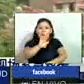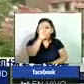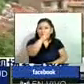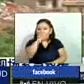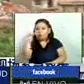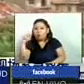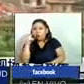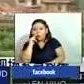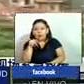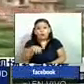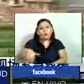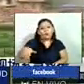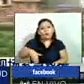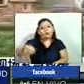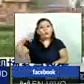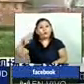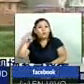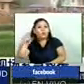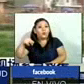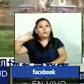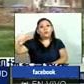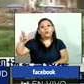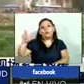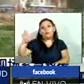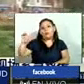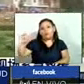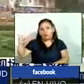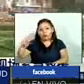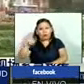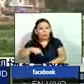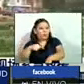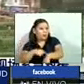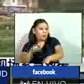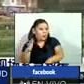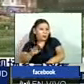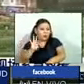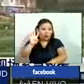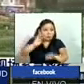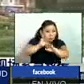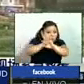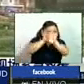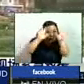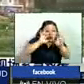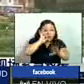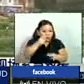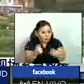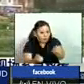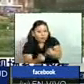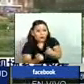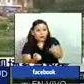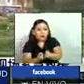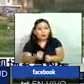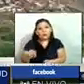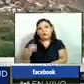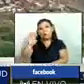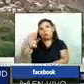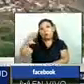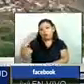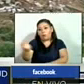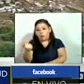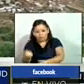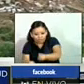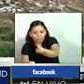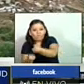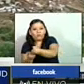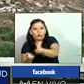desastre azotó el condado de Huanmei en la provincia de Hubei alrededor de las 4 de la madrugada de acuerdo con los servicios de rescate Otras 40 personas fueron